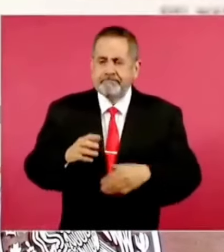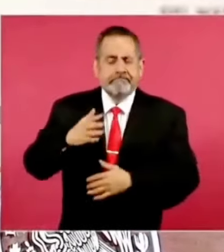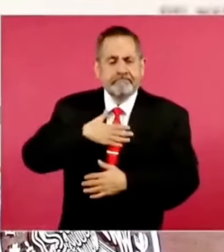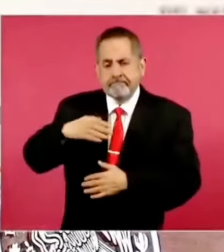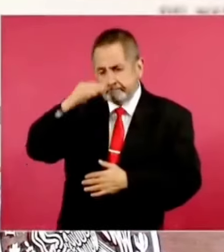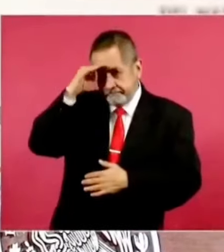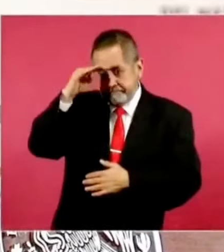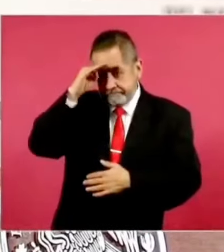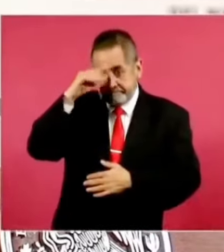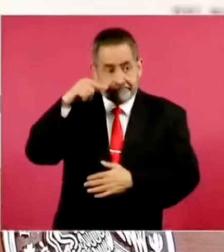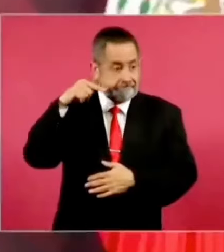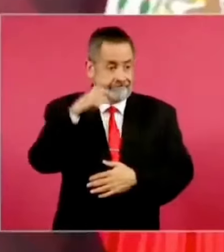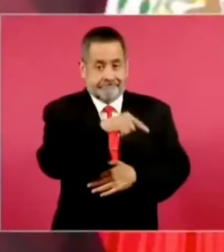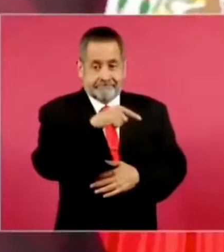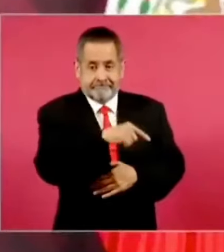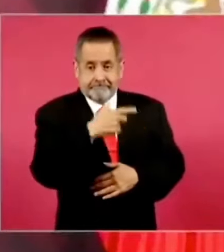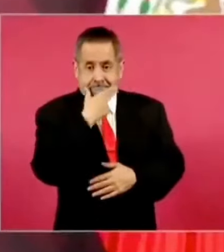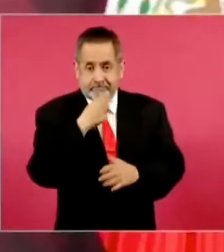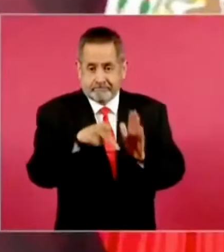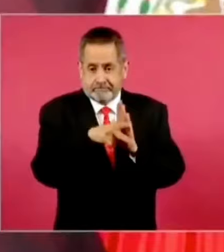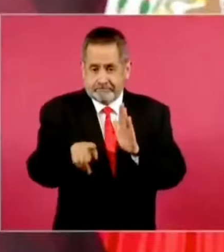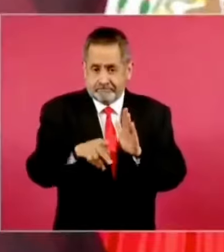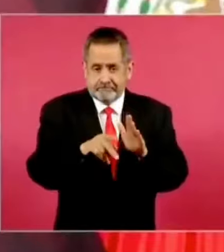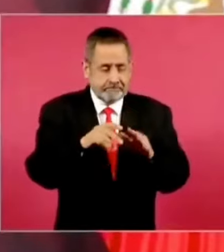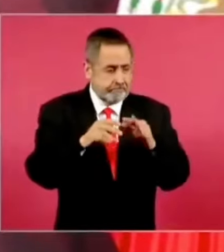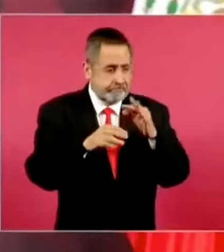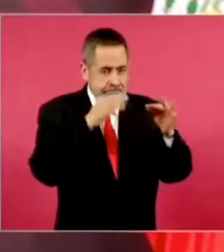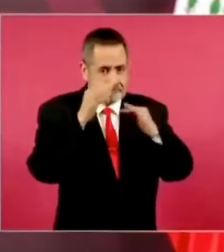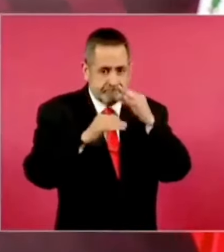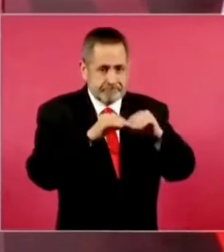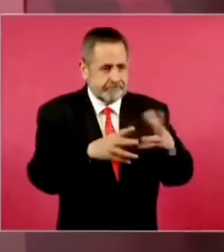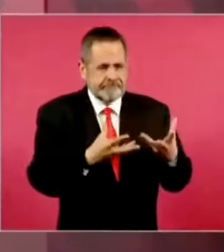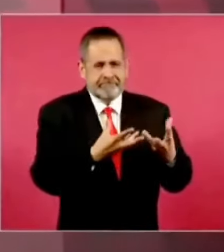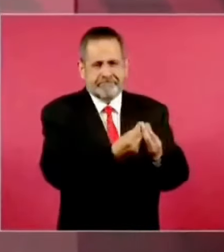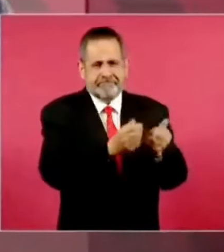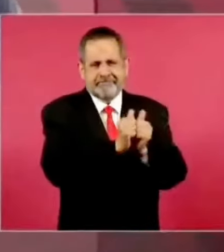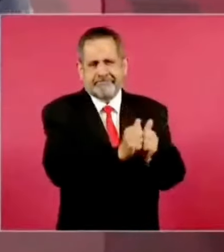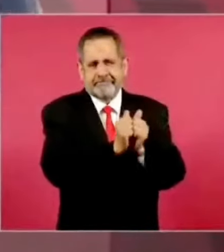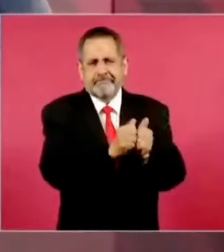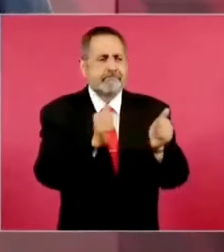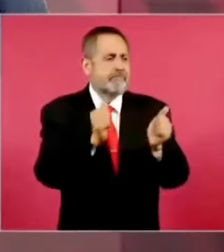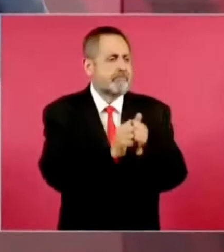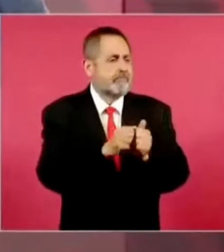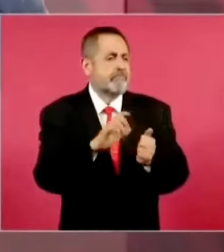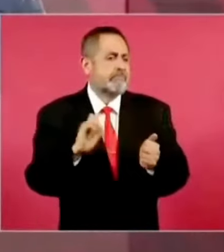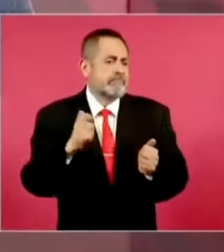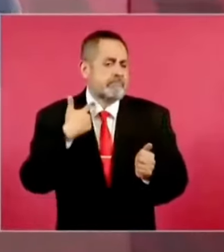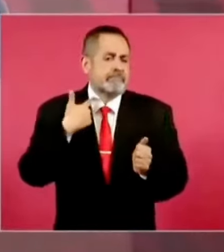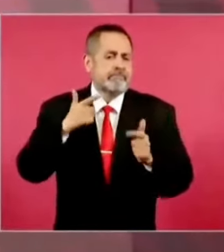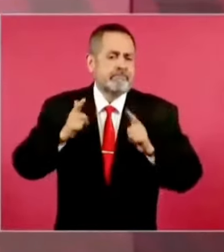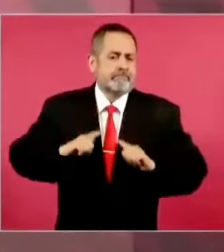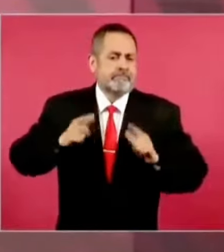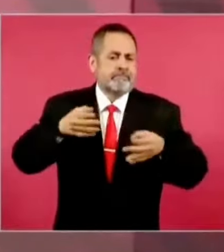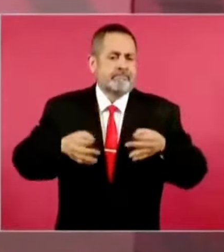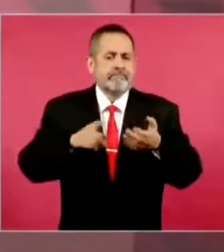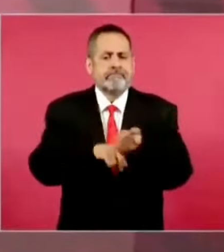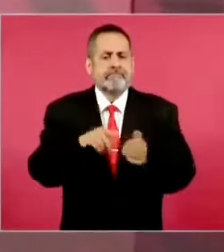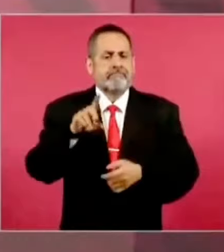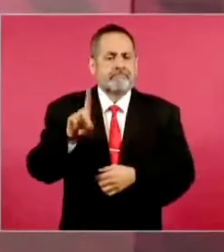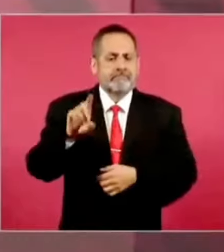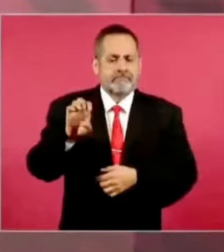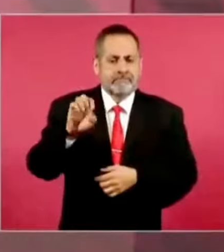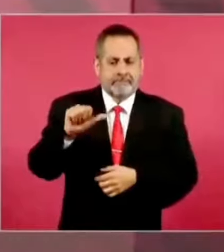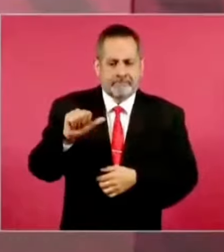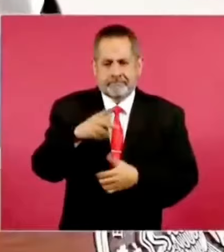que este periodista muy vinculado con algunos agentes o exagentes de la DEA